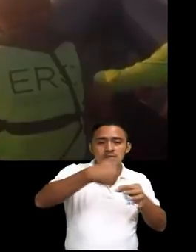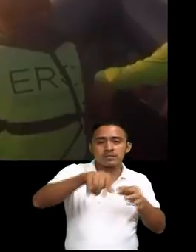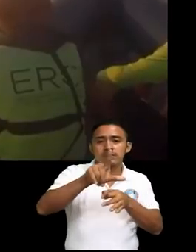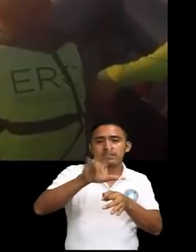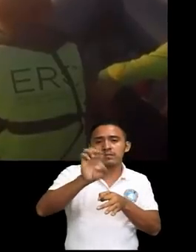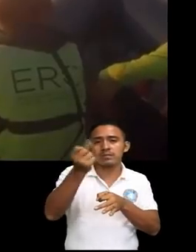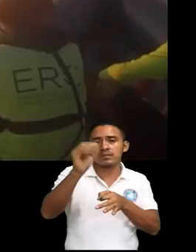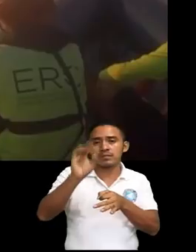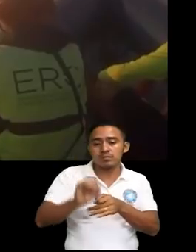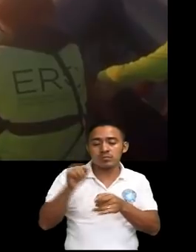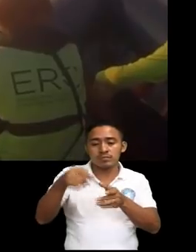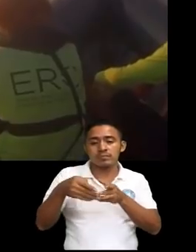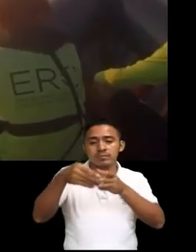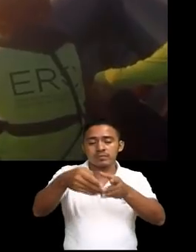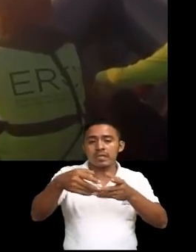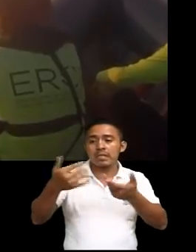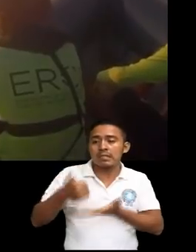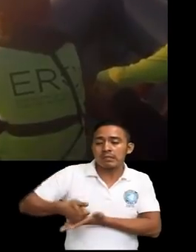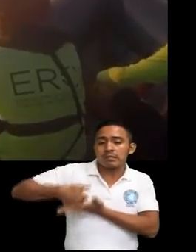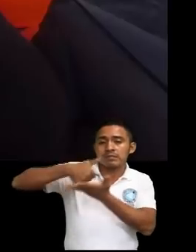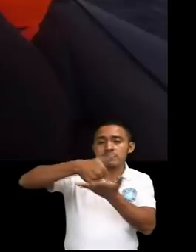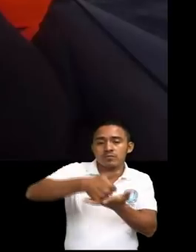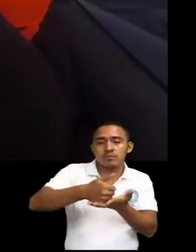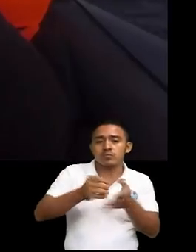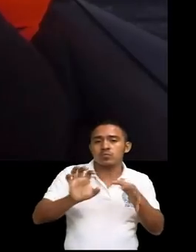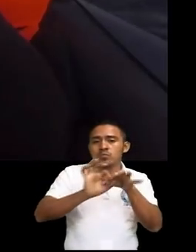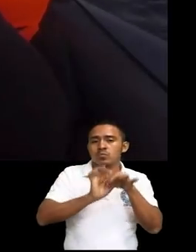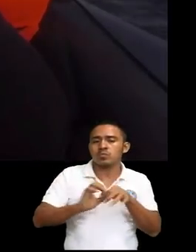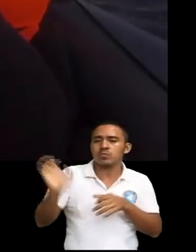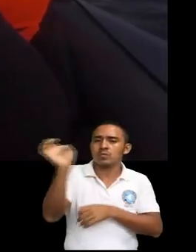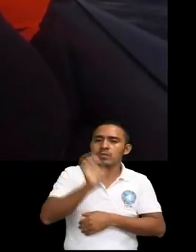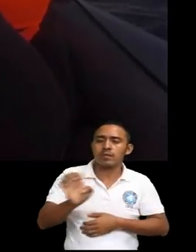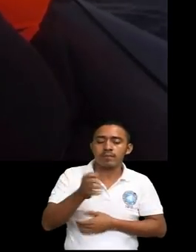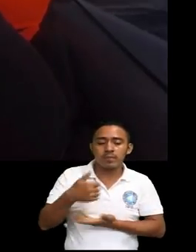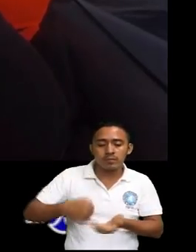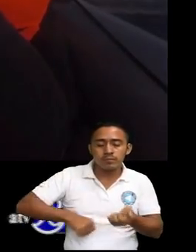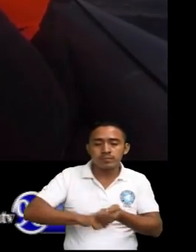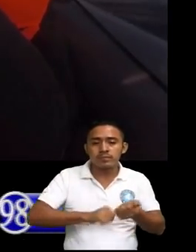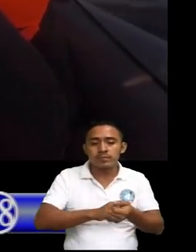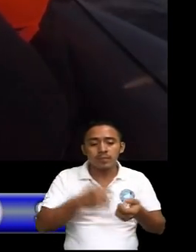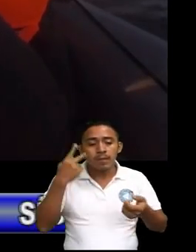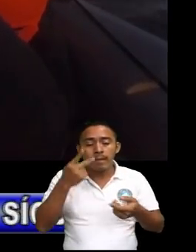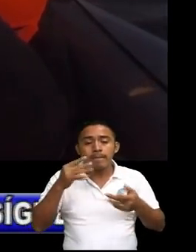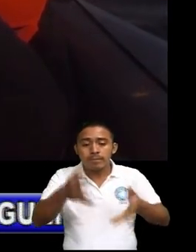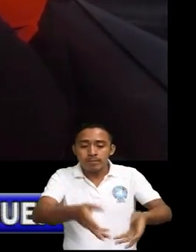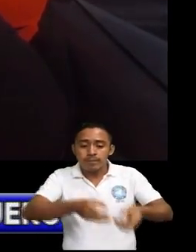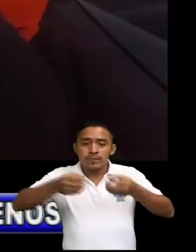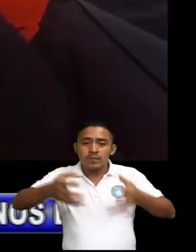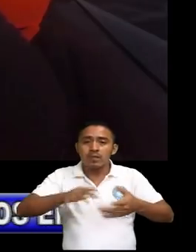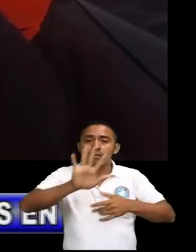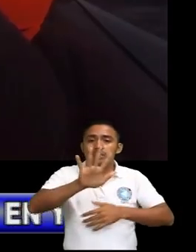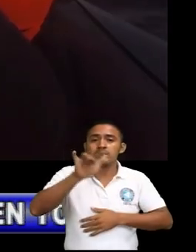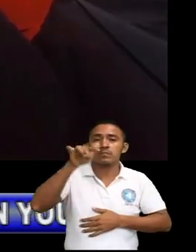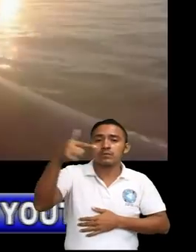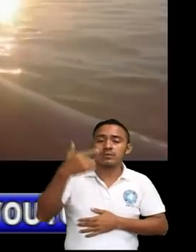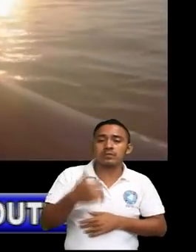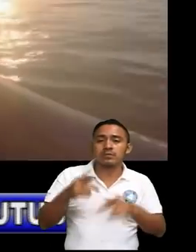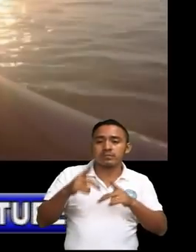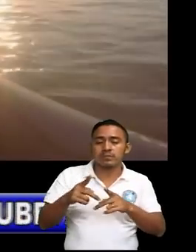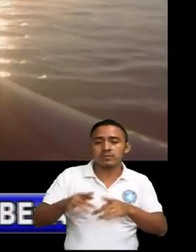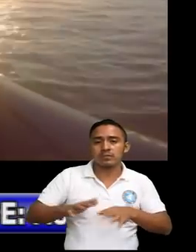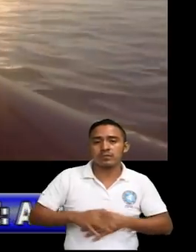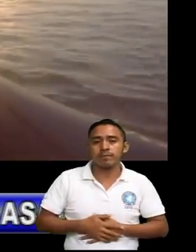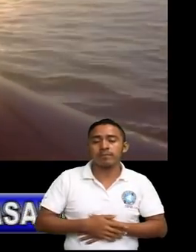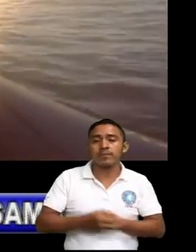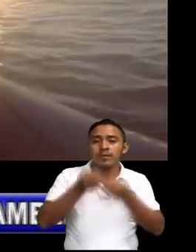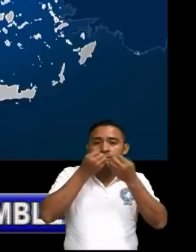naufragó. Asistida por una patrulla de la Unión Europea, la Guardia Costera dijo haber rescatado a 57 náufragos. Para el canal